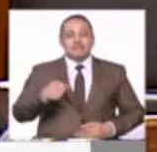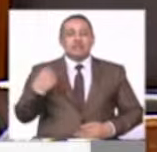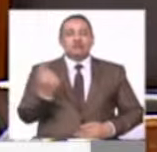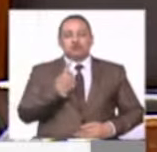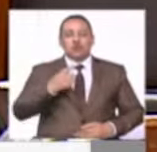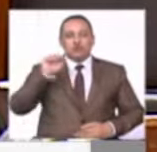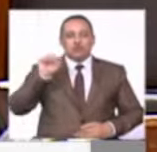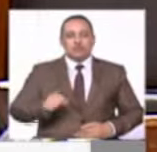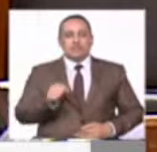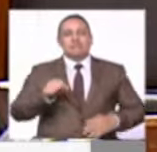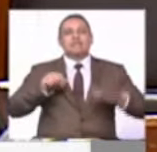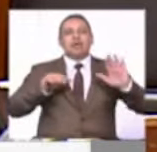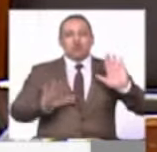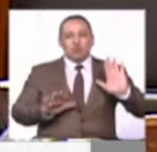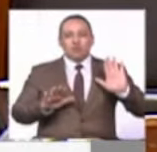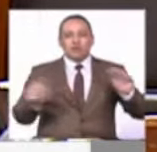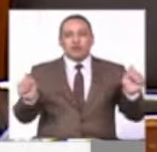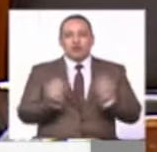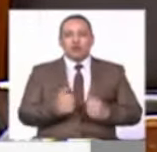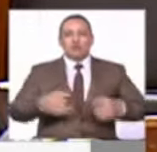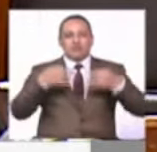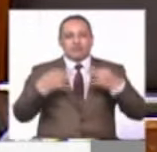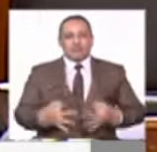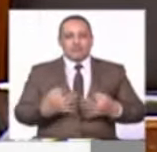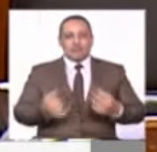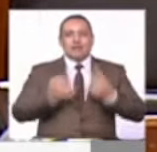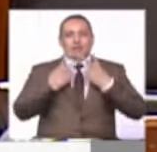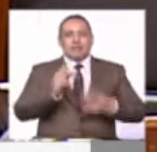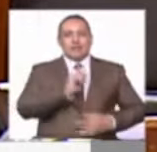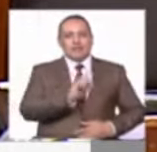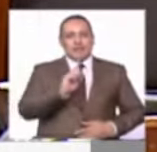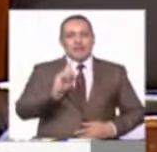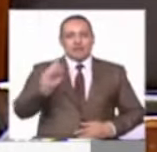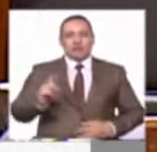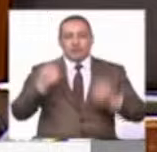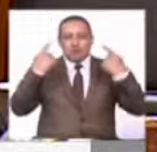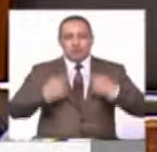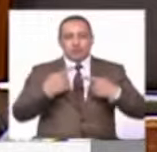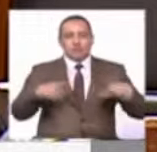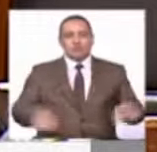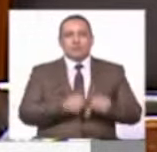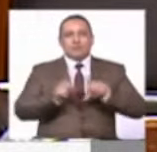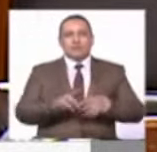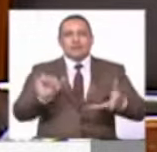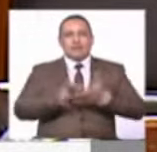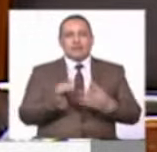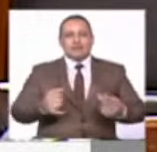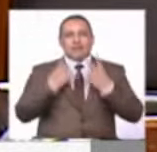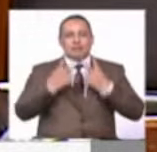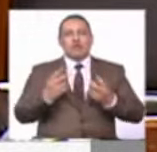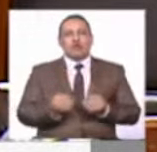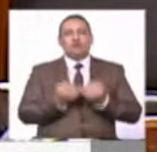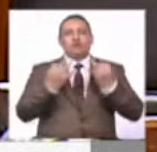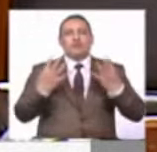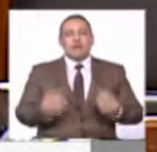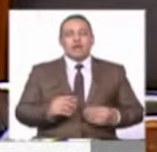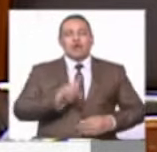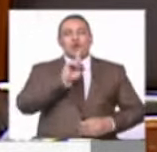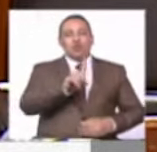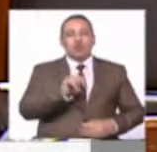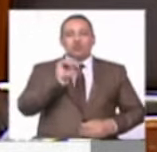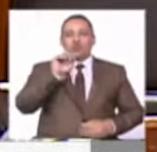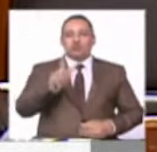sí se cumple copulativamente cada una de las condiciones señaladas en los numerales 1